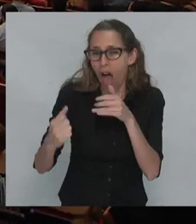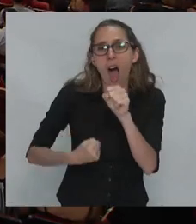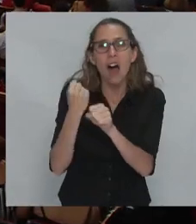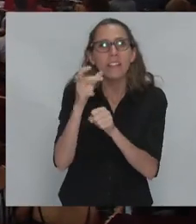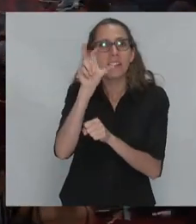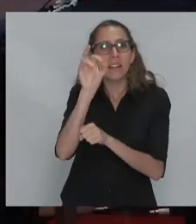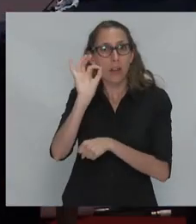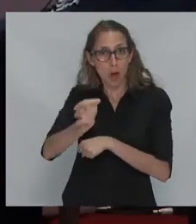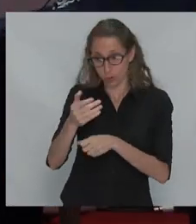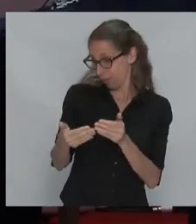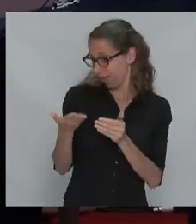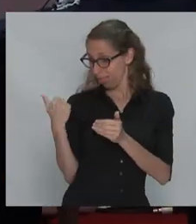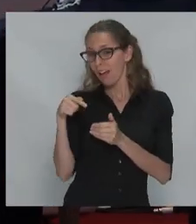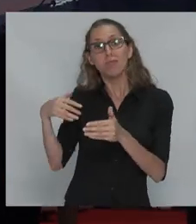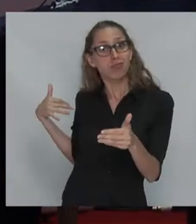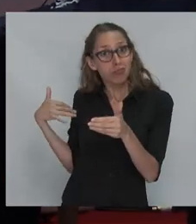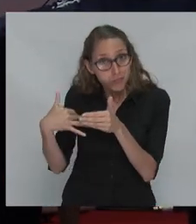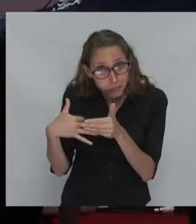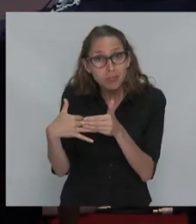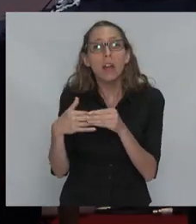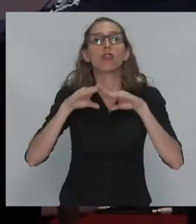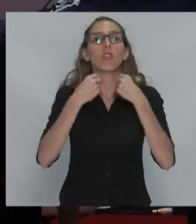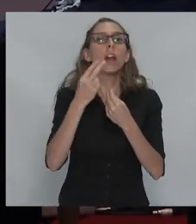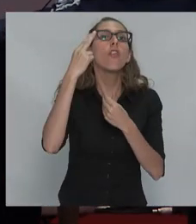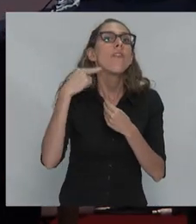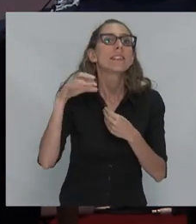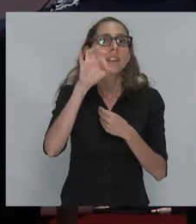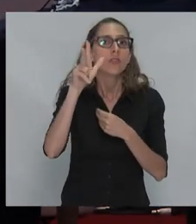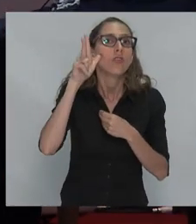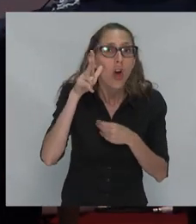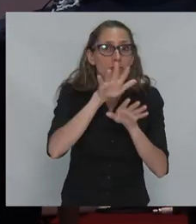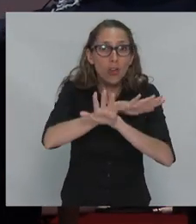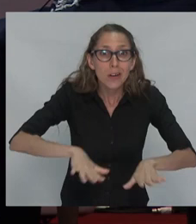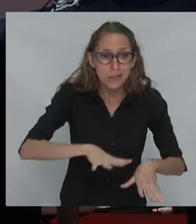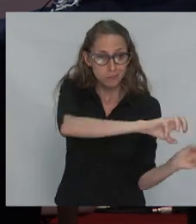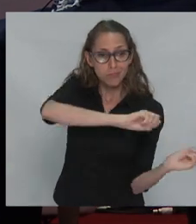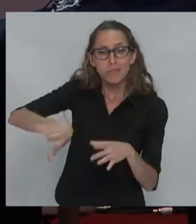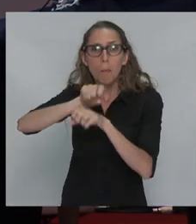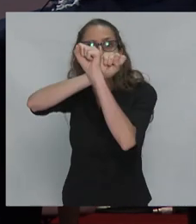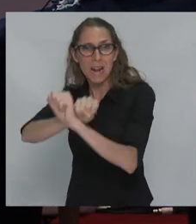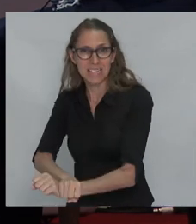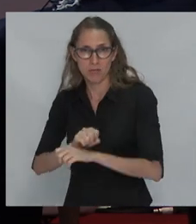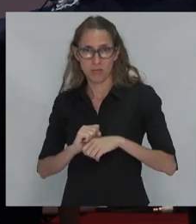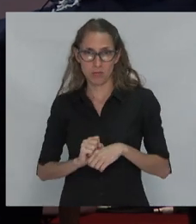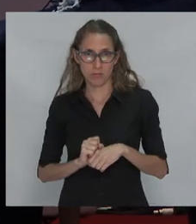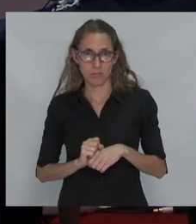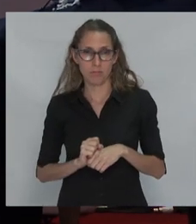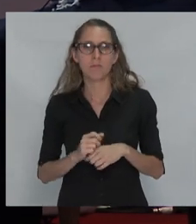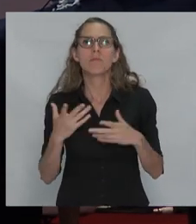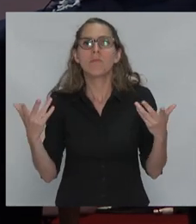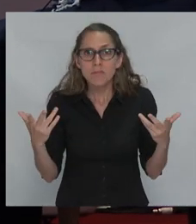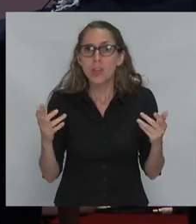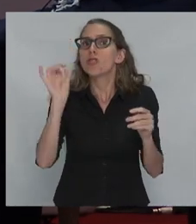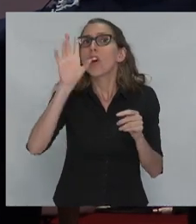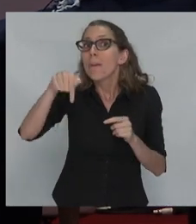octubre pasado, 908 niños palestinos han sido prisioneros, solo en lo que